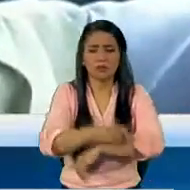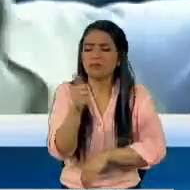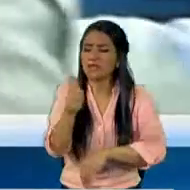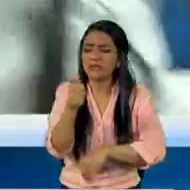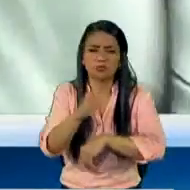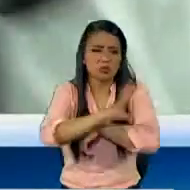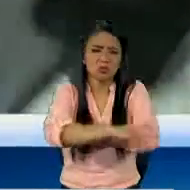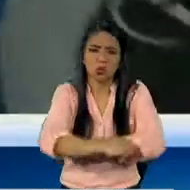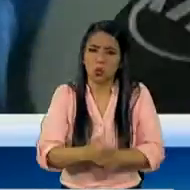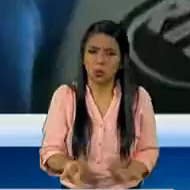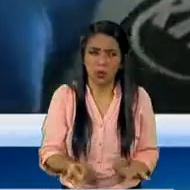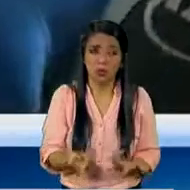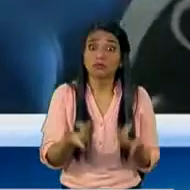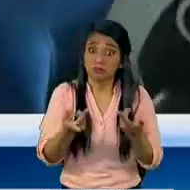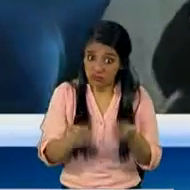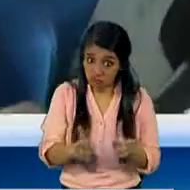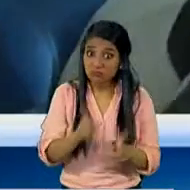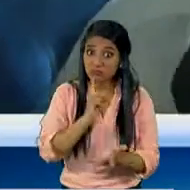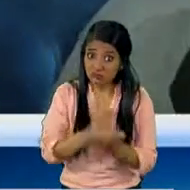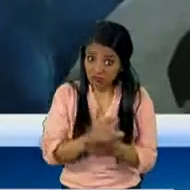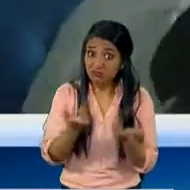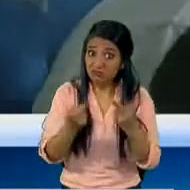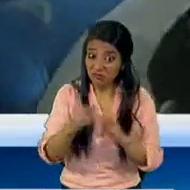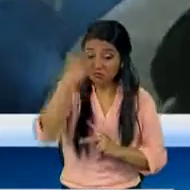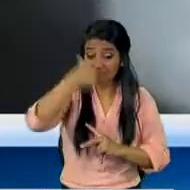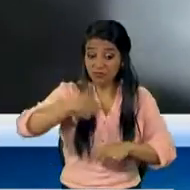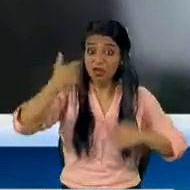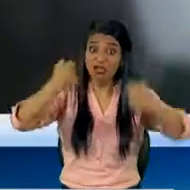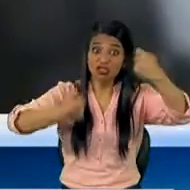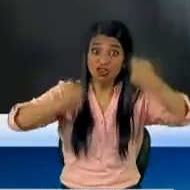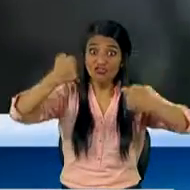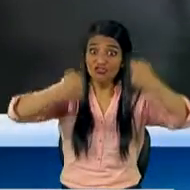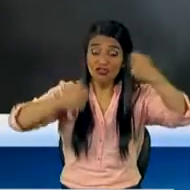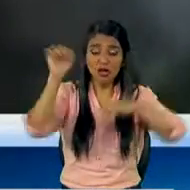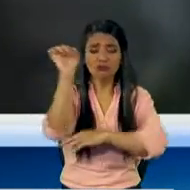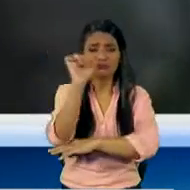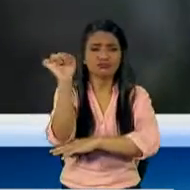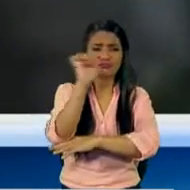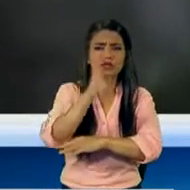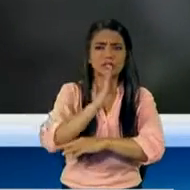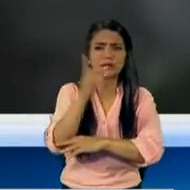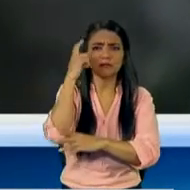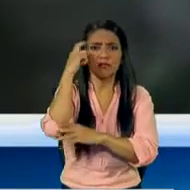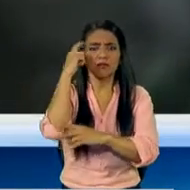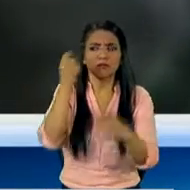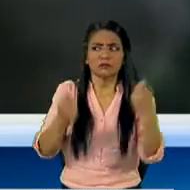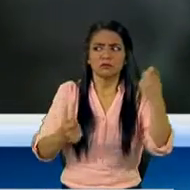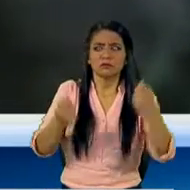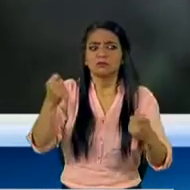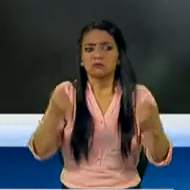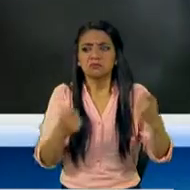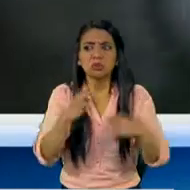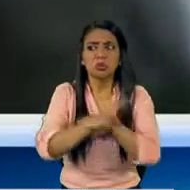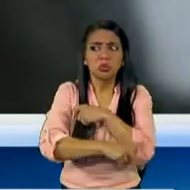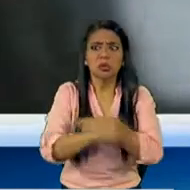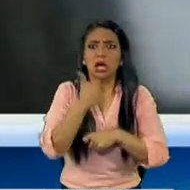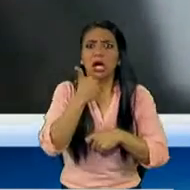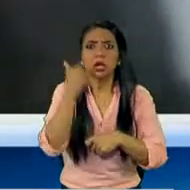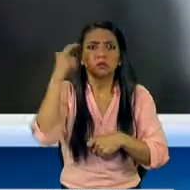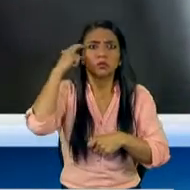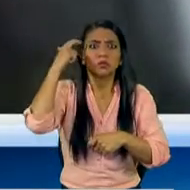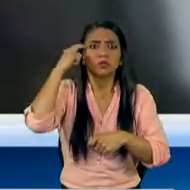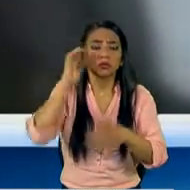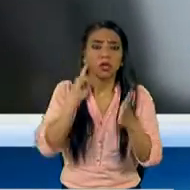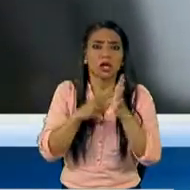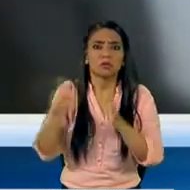los choferes confirman que prácticamente conducen a la deriva de la voluntad antisocial. Aquí vienen, nos